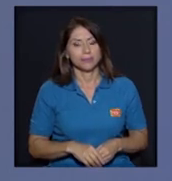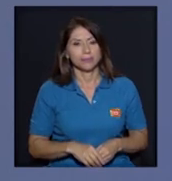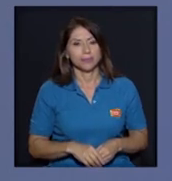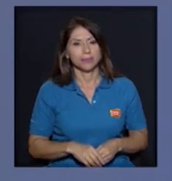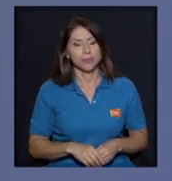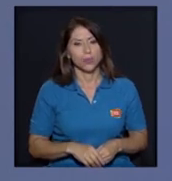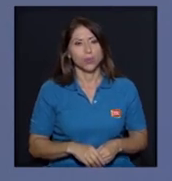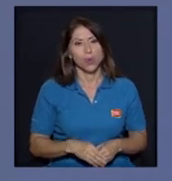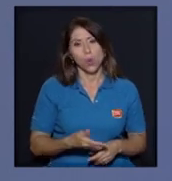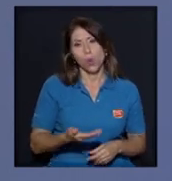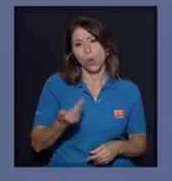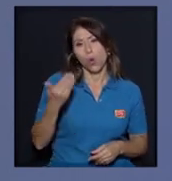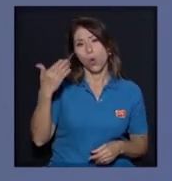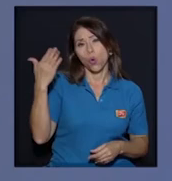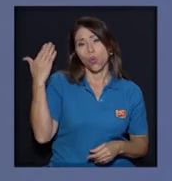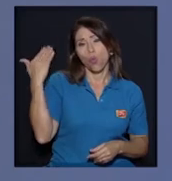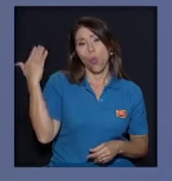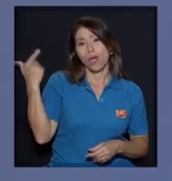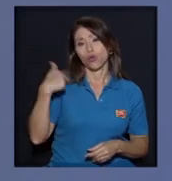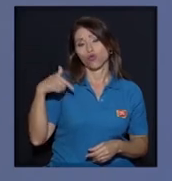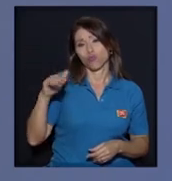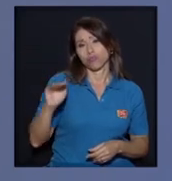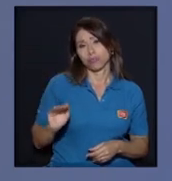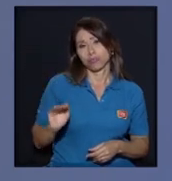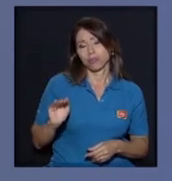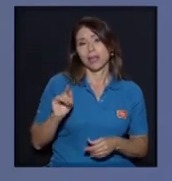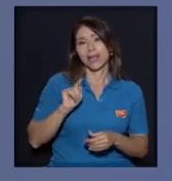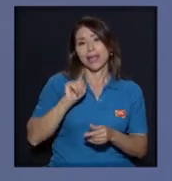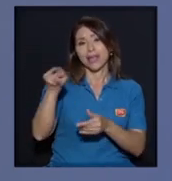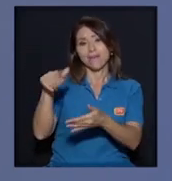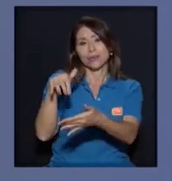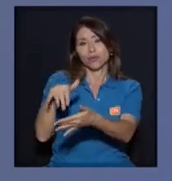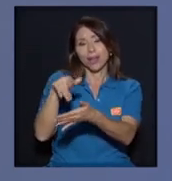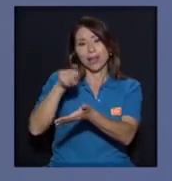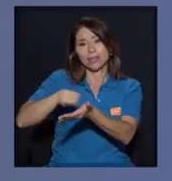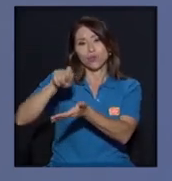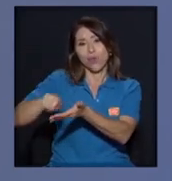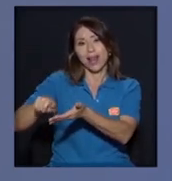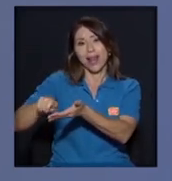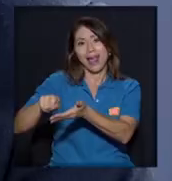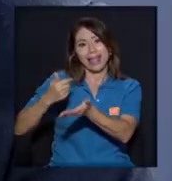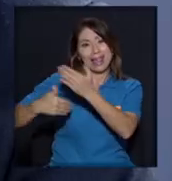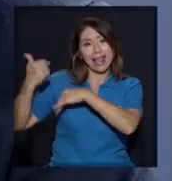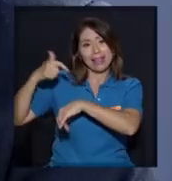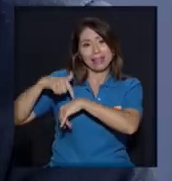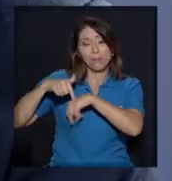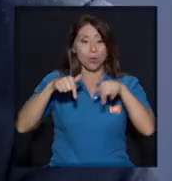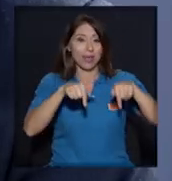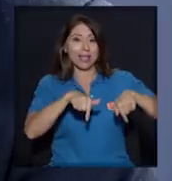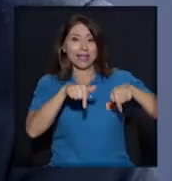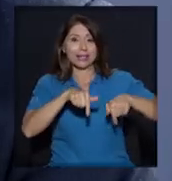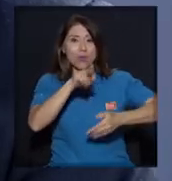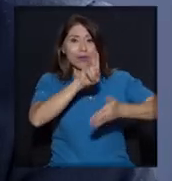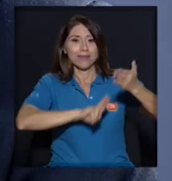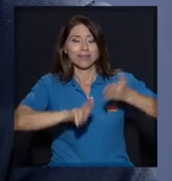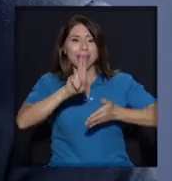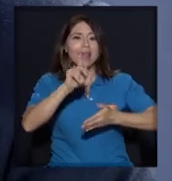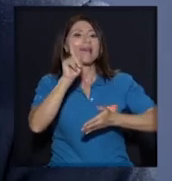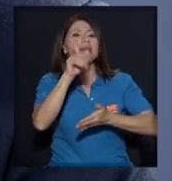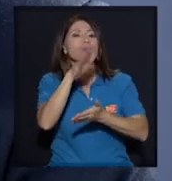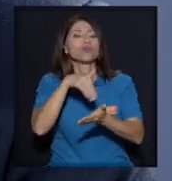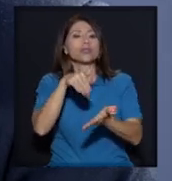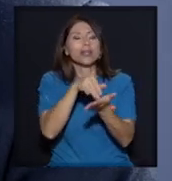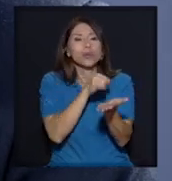cuando yo apenas iba a la escuela primaria, en esta universidad había un centro de investigación que trató de